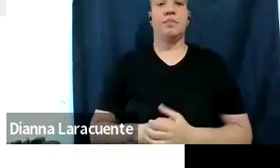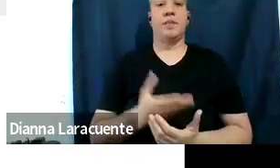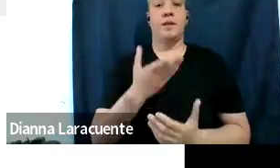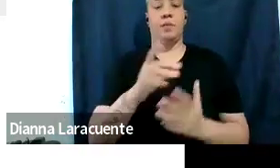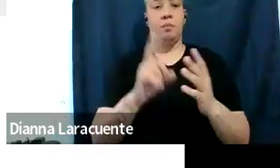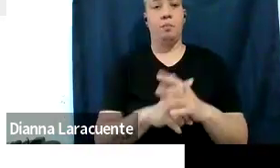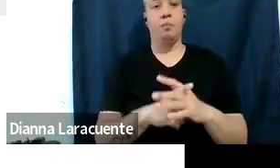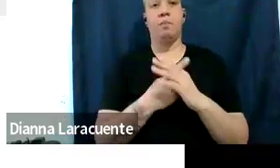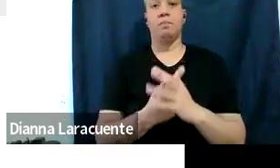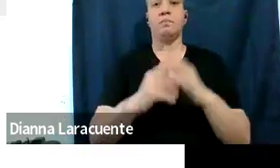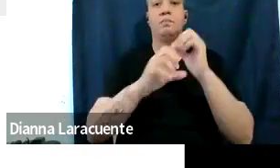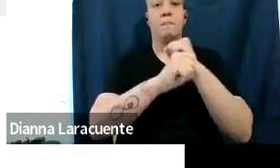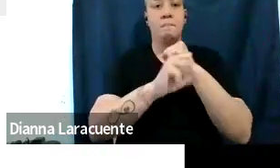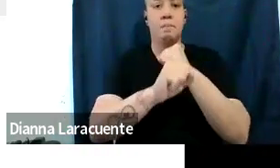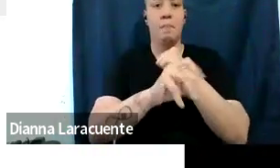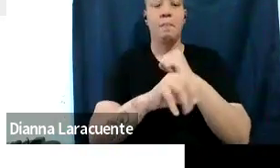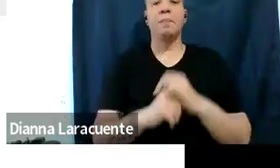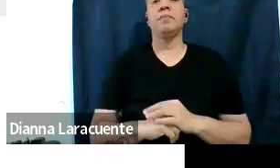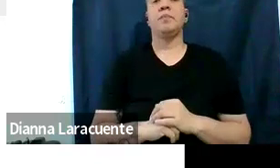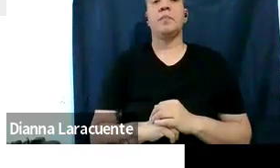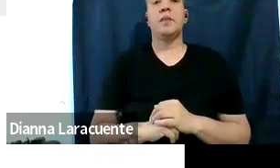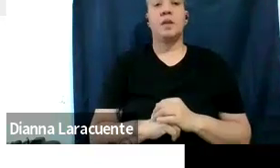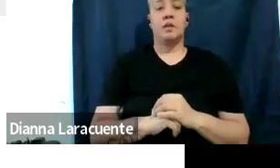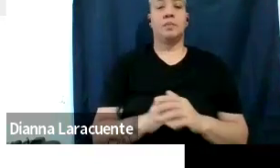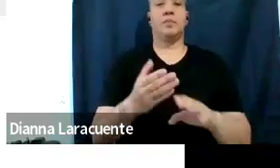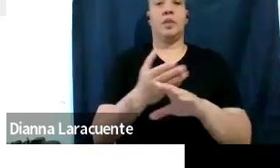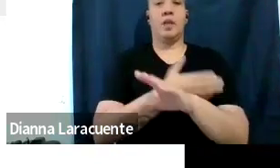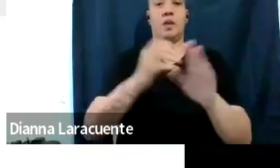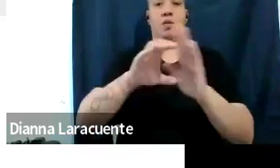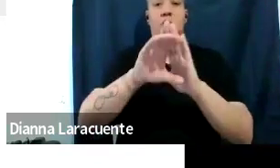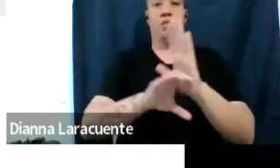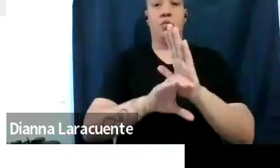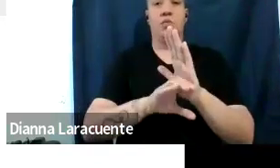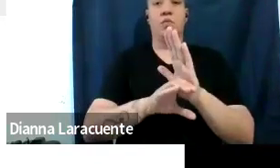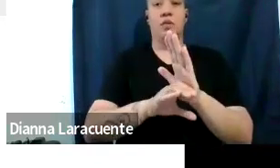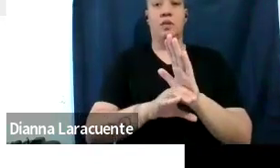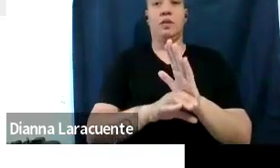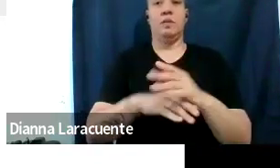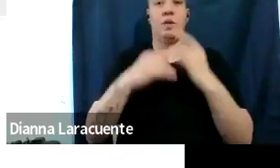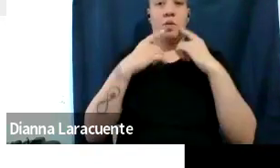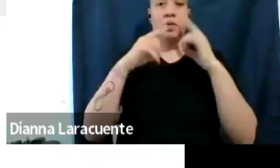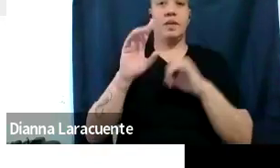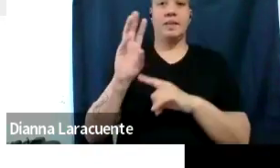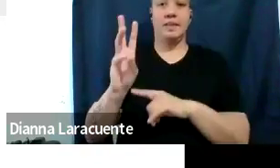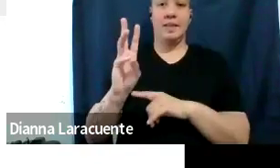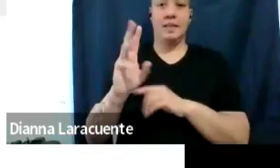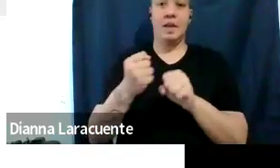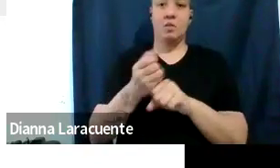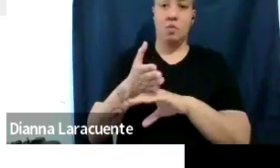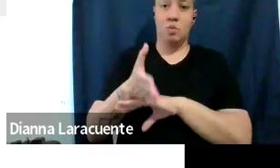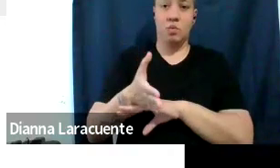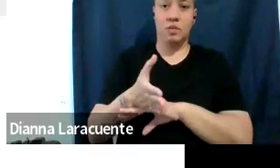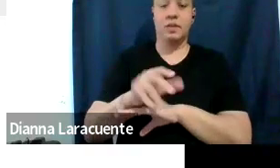una campaña pro pacto, antesala de la Constitución Autonómica, que va a conseguir 6 años más tarde, a